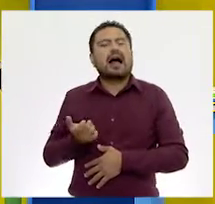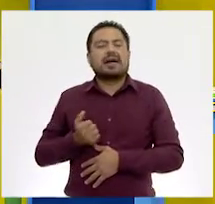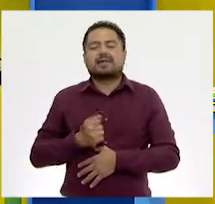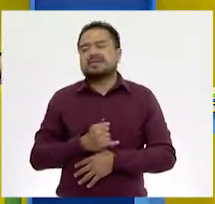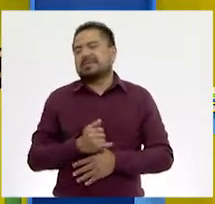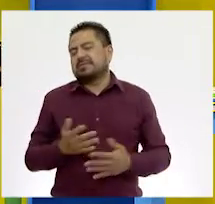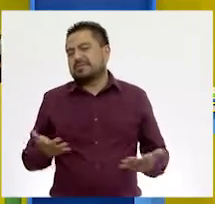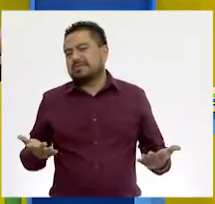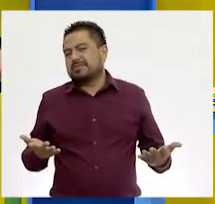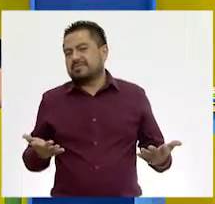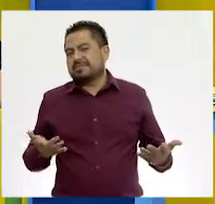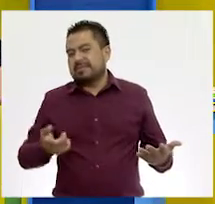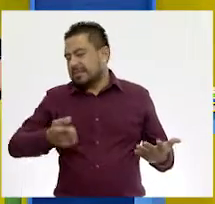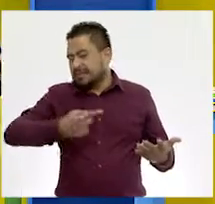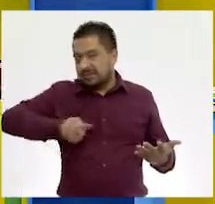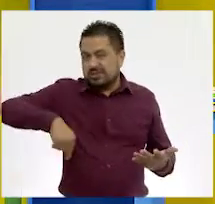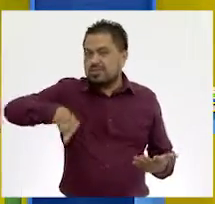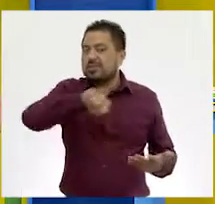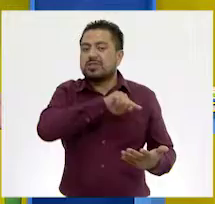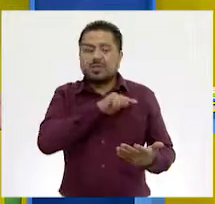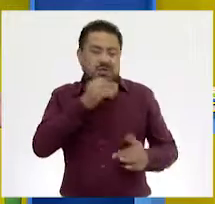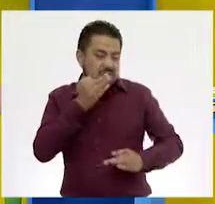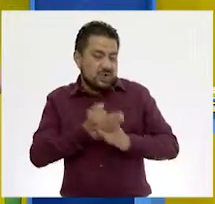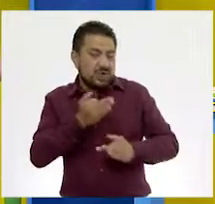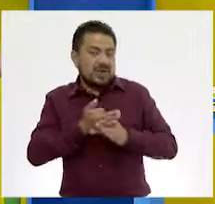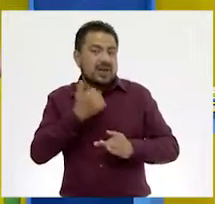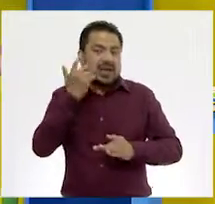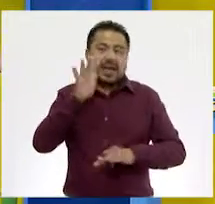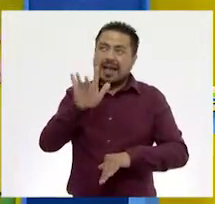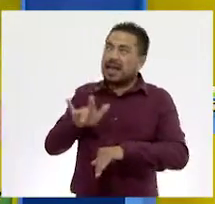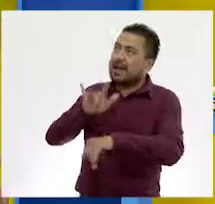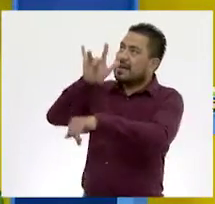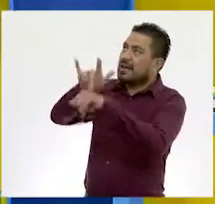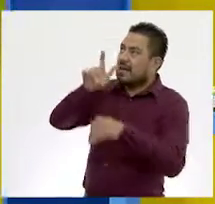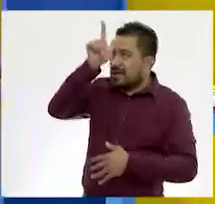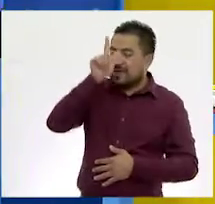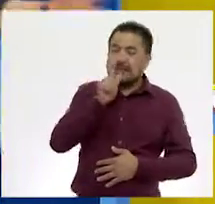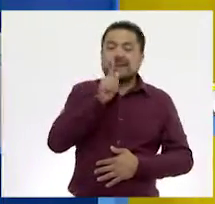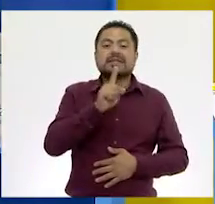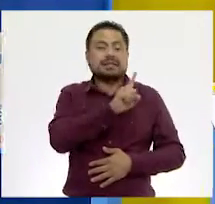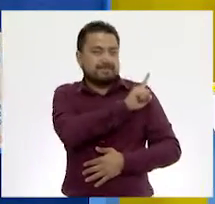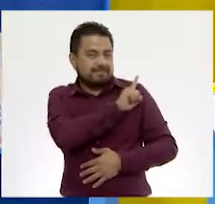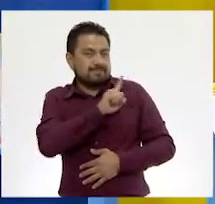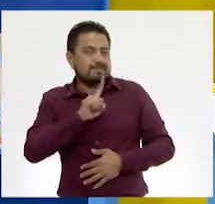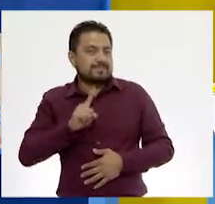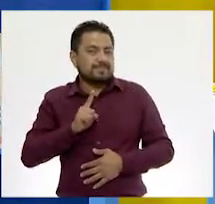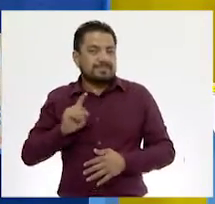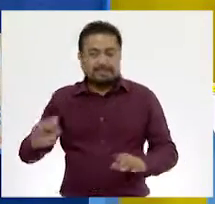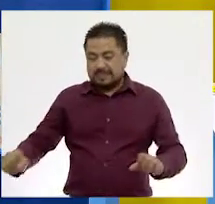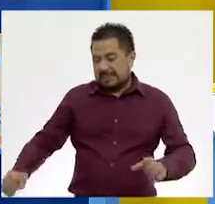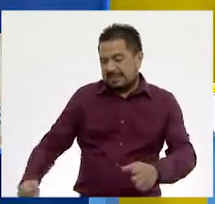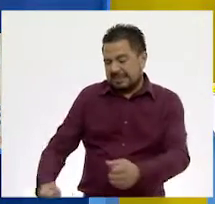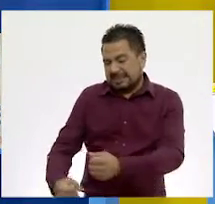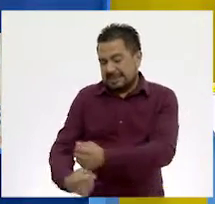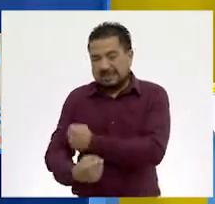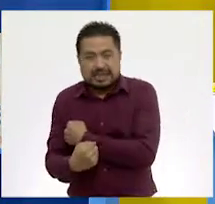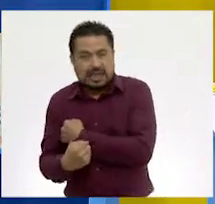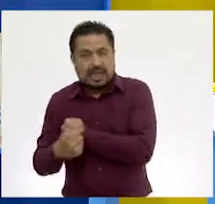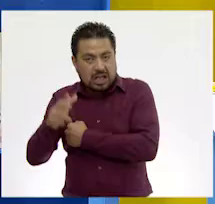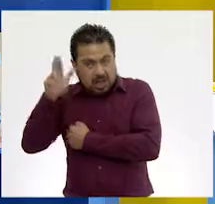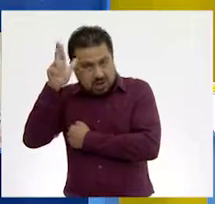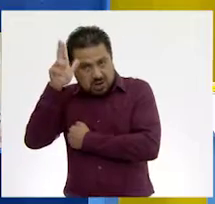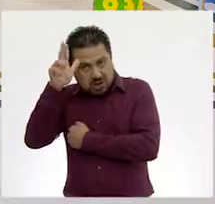¿verdad? Y si nosotras y nosotros queremos llegar a la luna, pues tenemos que atrapar al